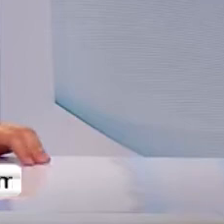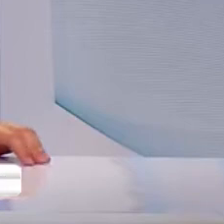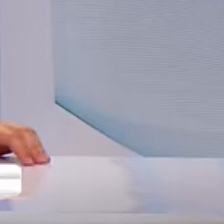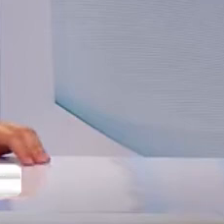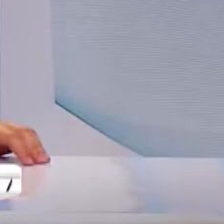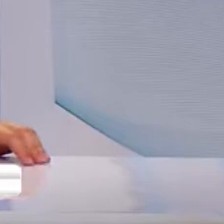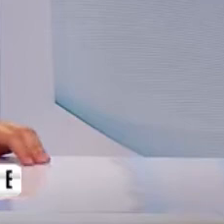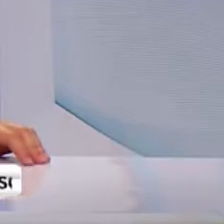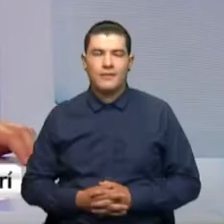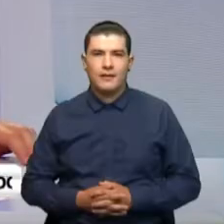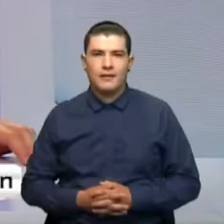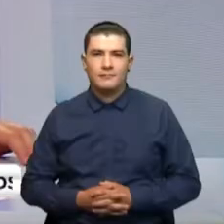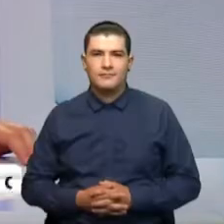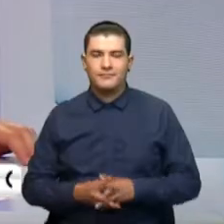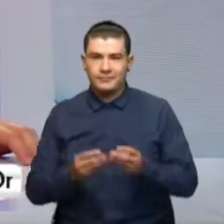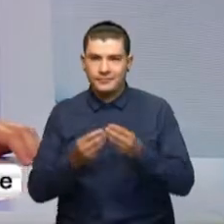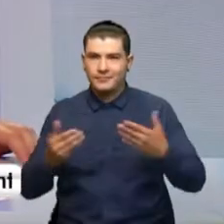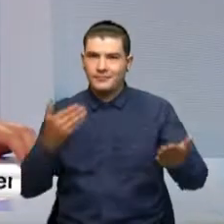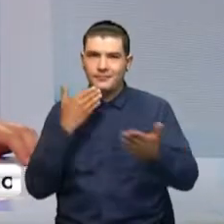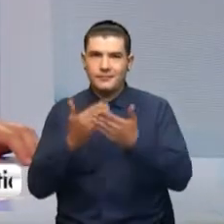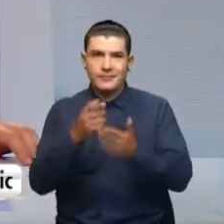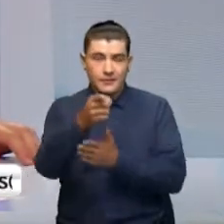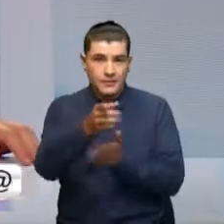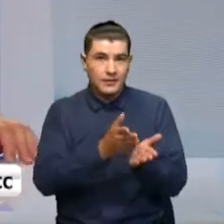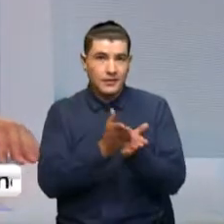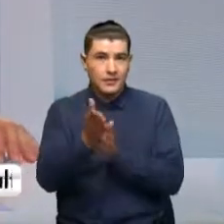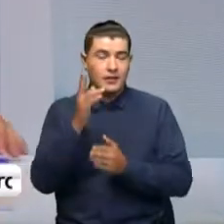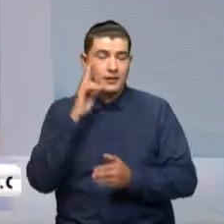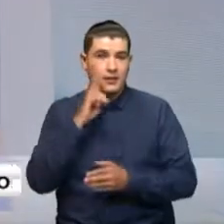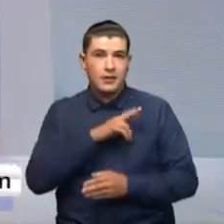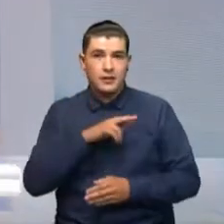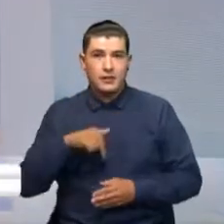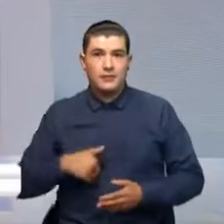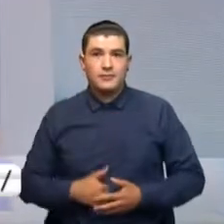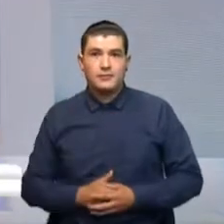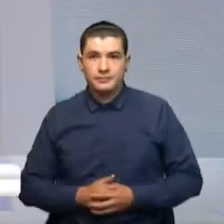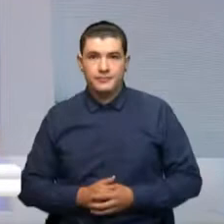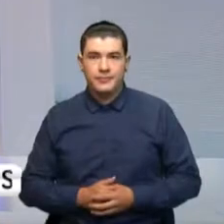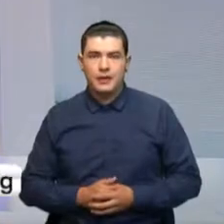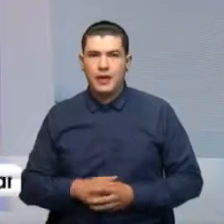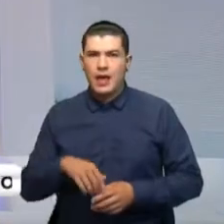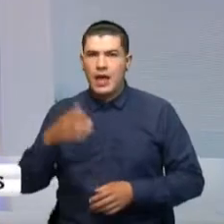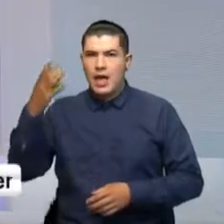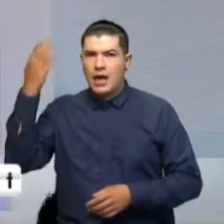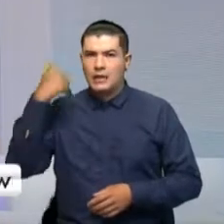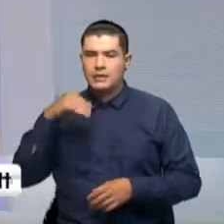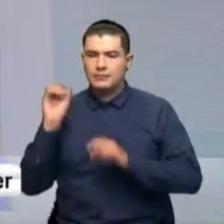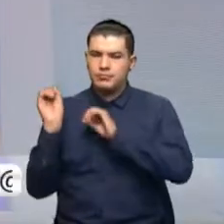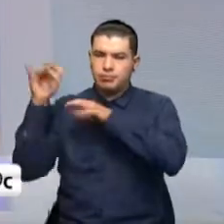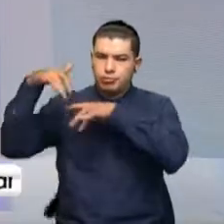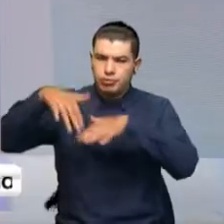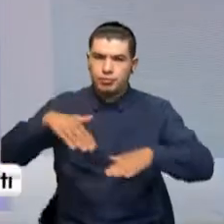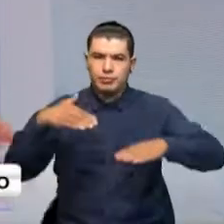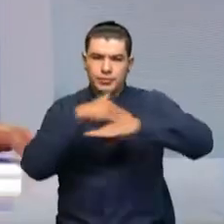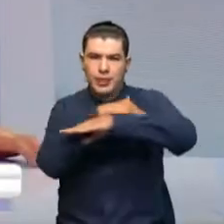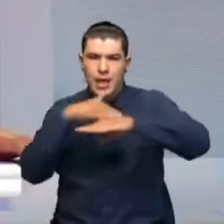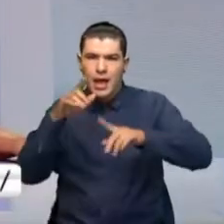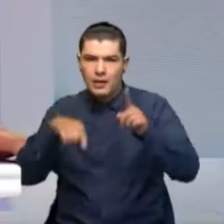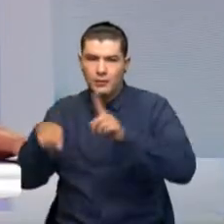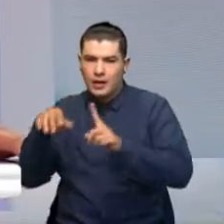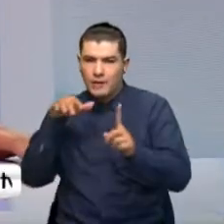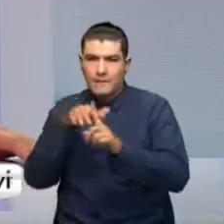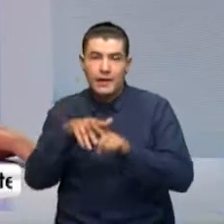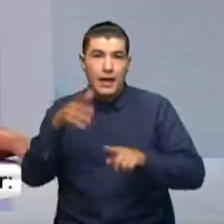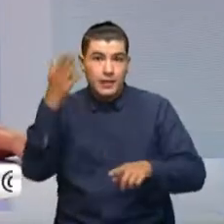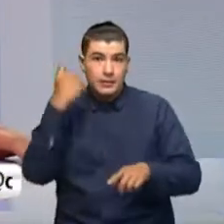y durante el fin de semana se registraron varios deslizamientos que dejaron incomunicados a algunos municipios del departamento estas emergencias ya fueron